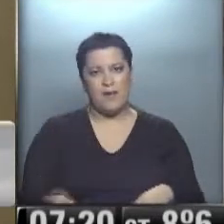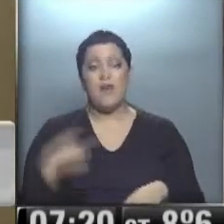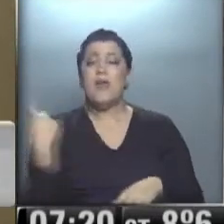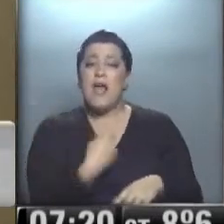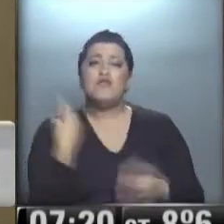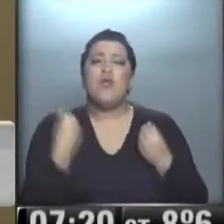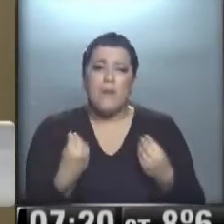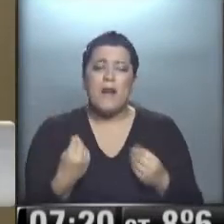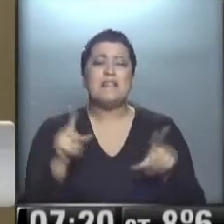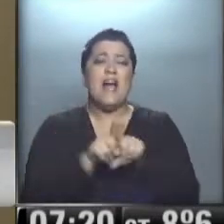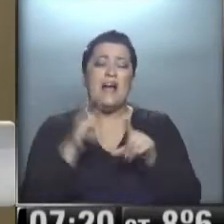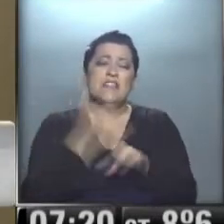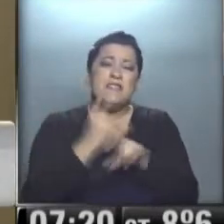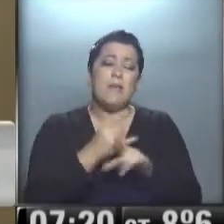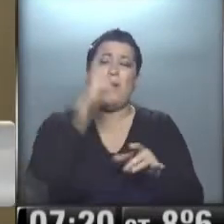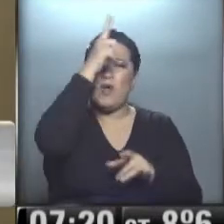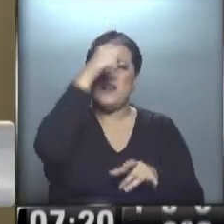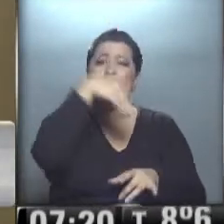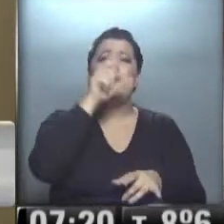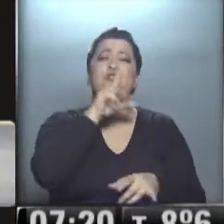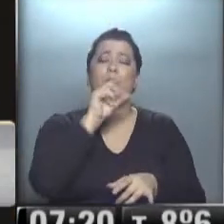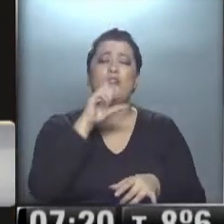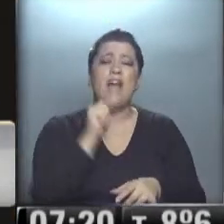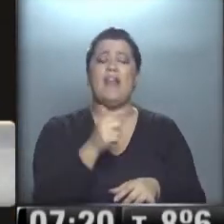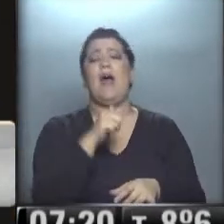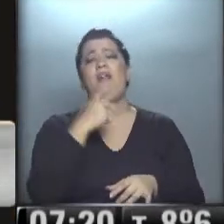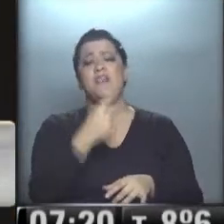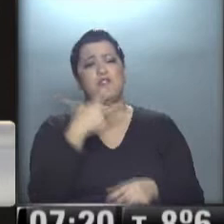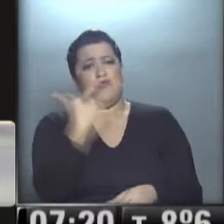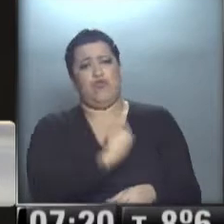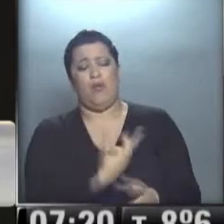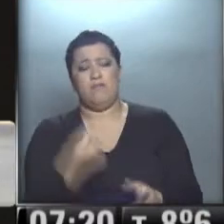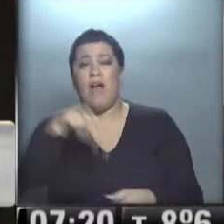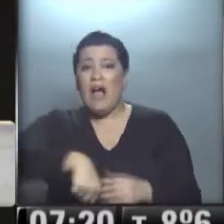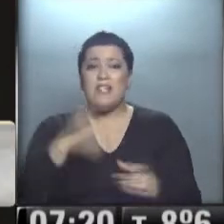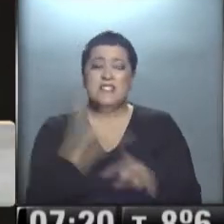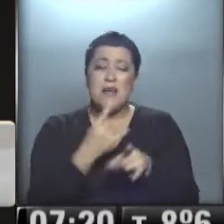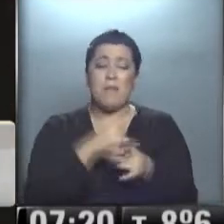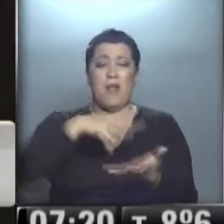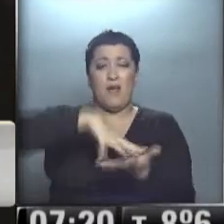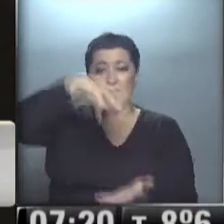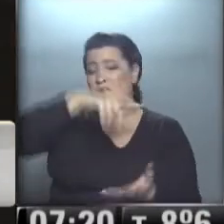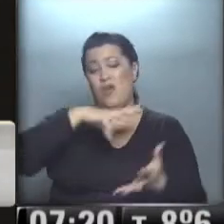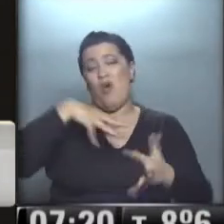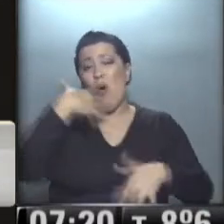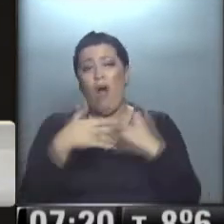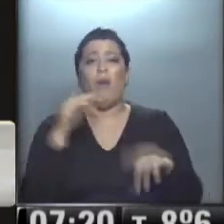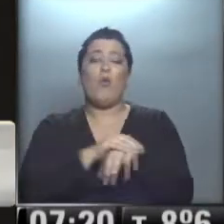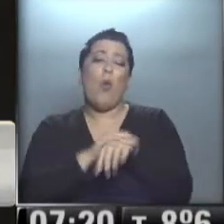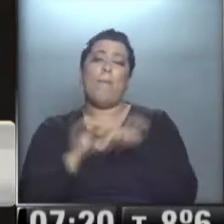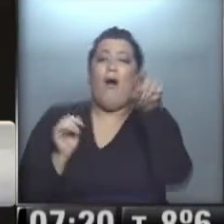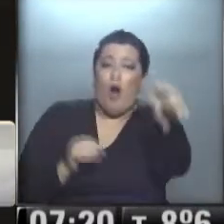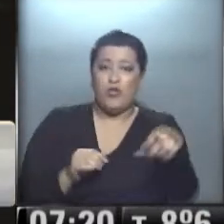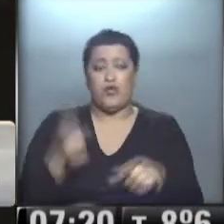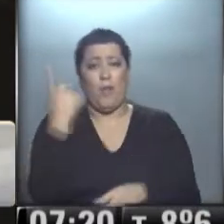sucede cada vez que la Policía Metropolitana debe actuar en el territorio de la ciudad. Acá cuando hay un lío, lo primero es echarle la culpa a otro. Ahora, yo creo que